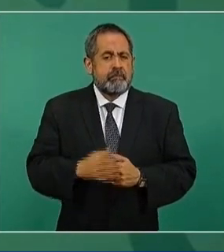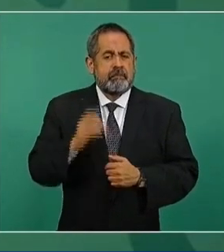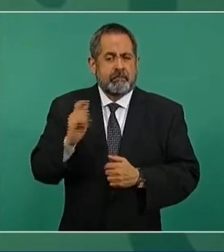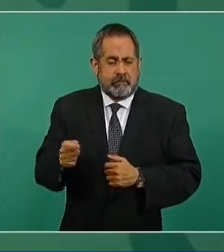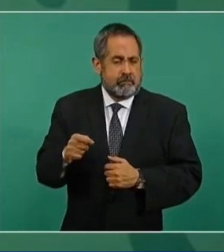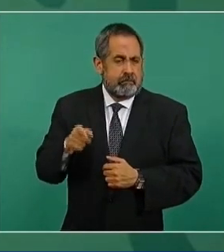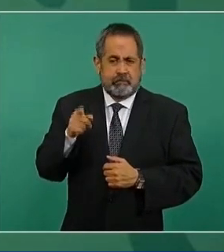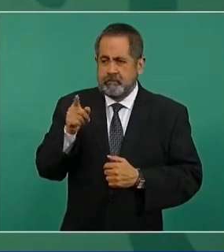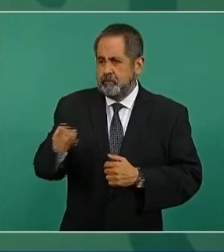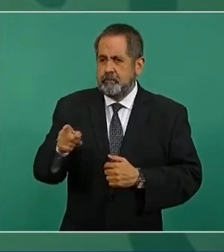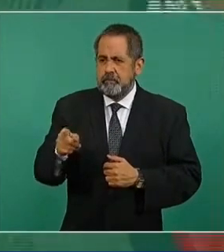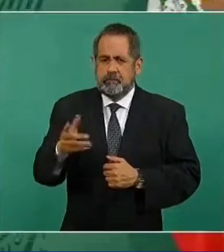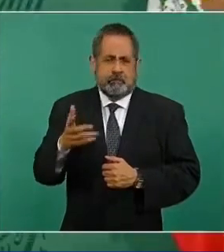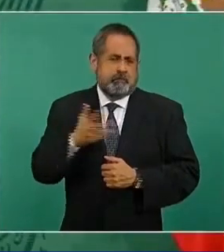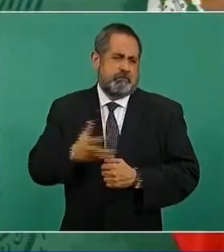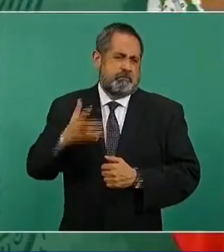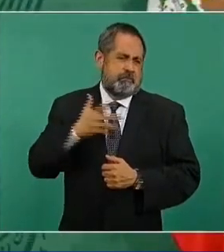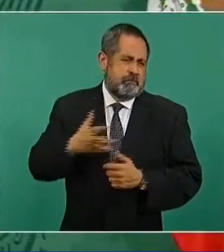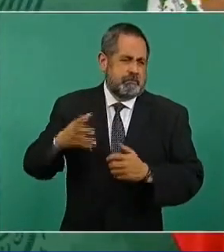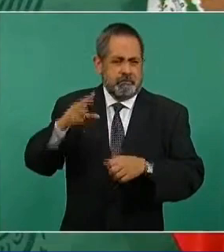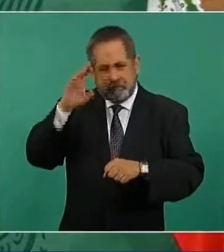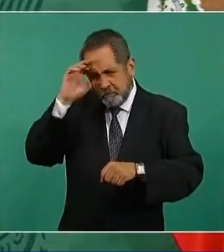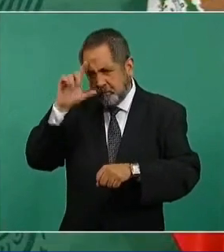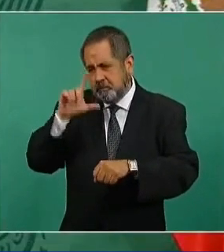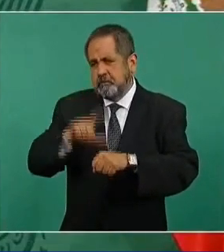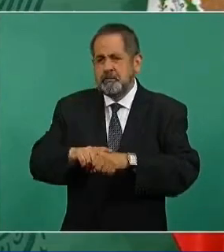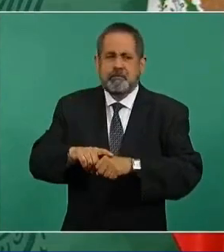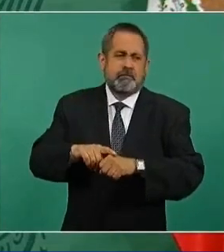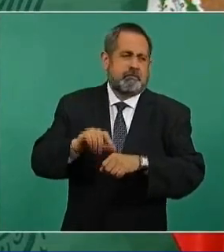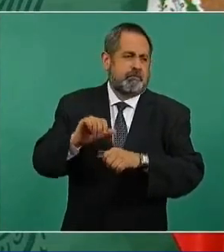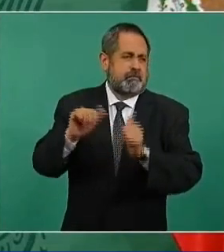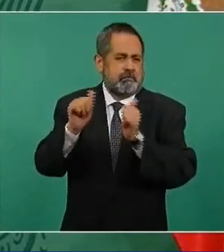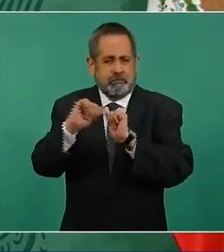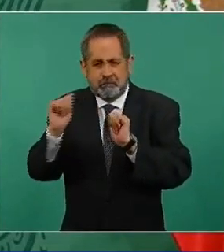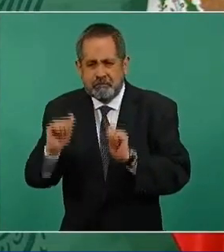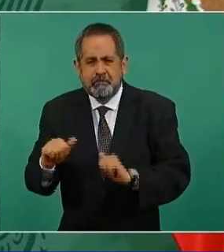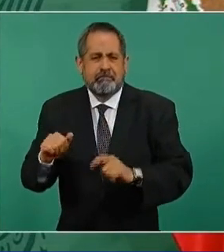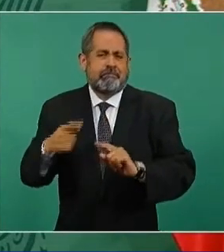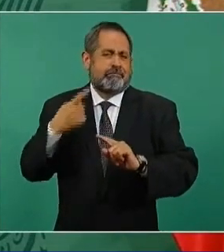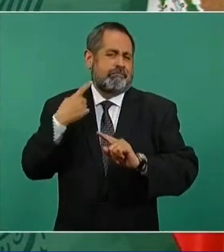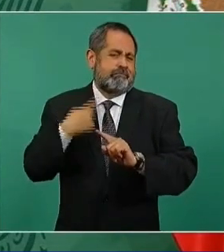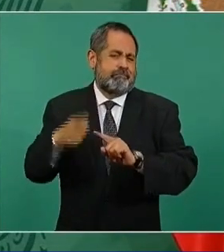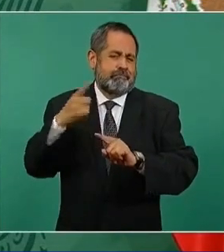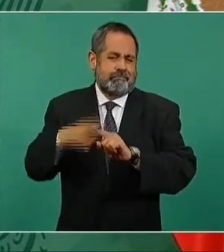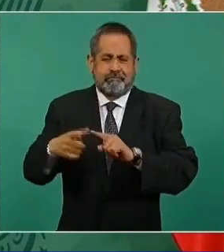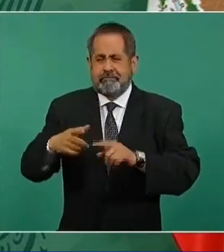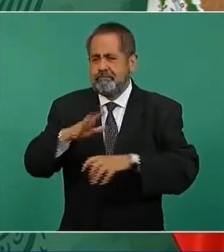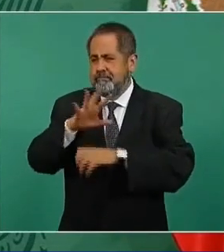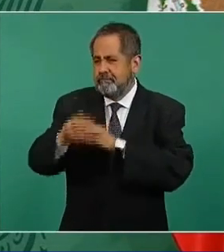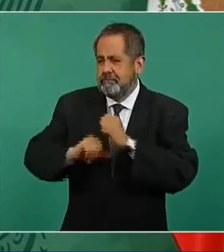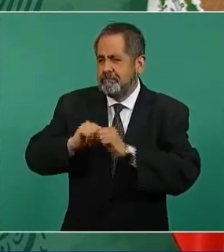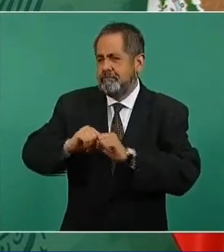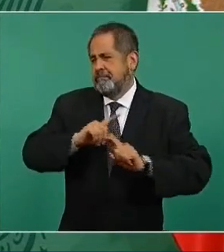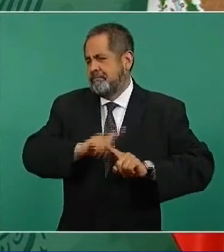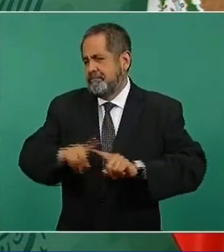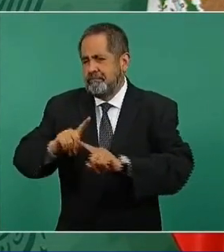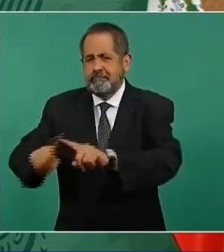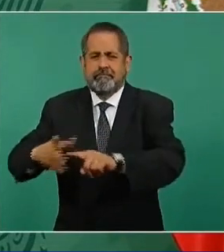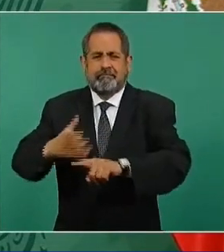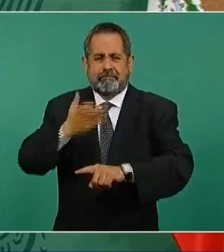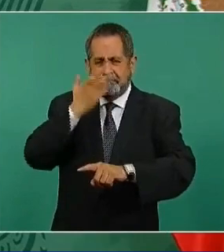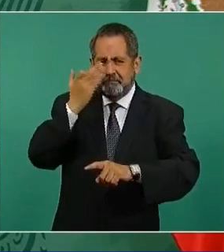un gran potencial cultural, artístico, de flora, de fauna,